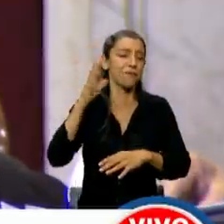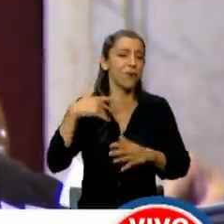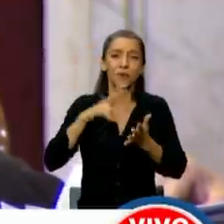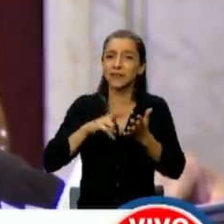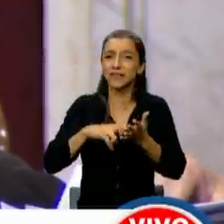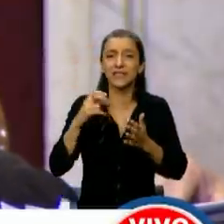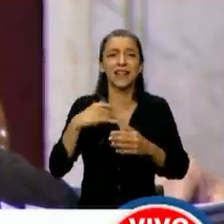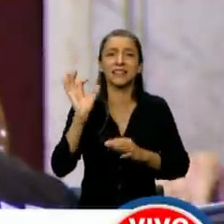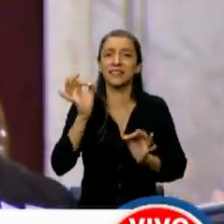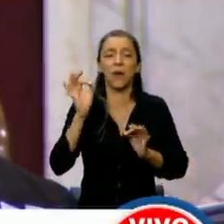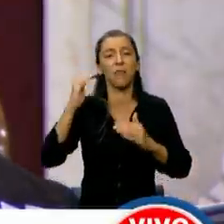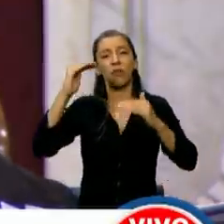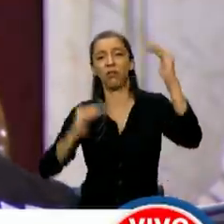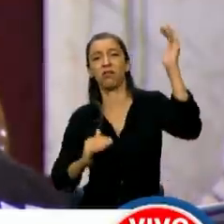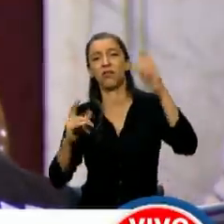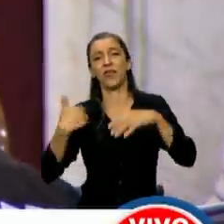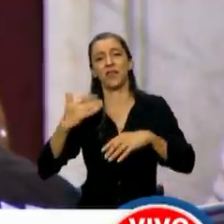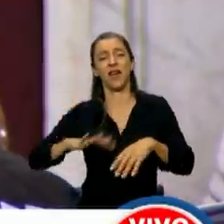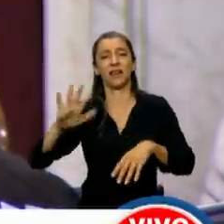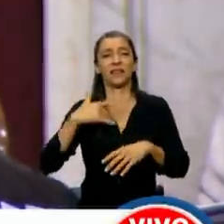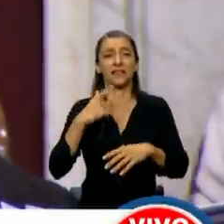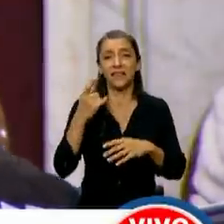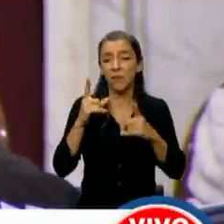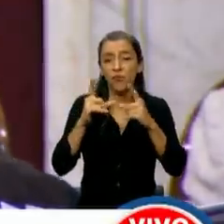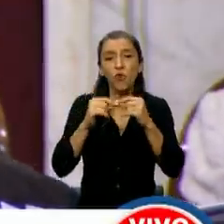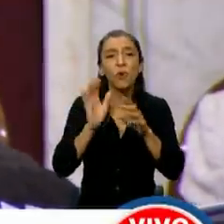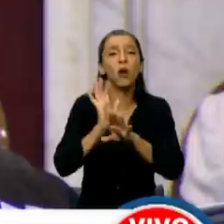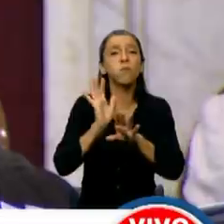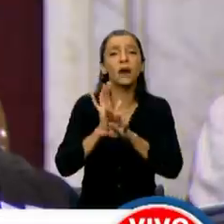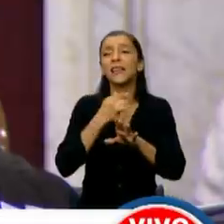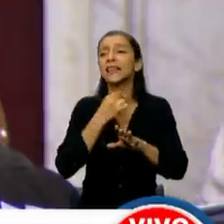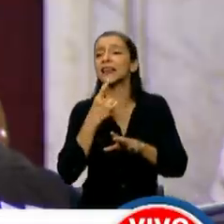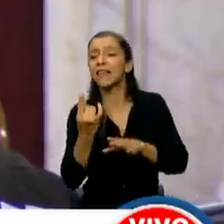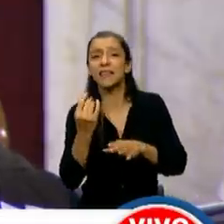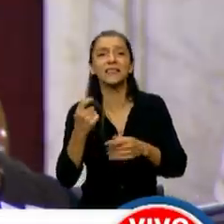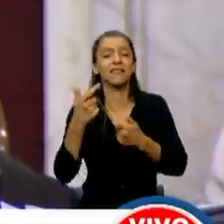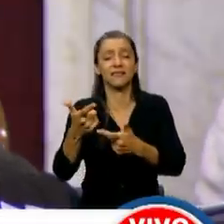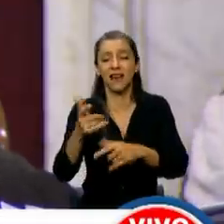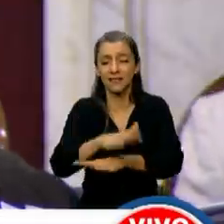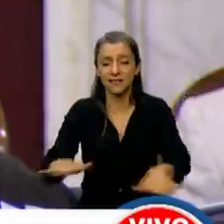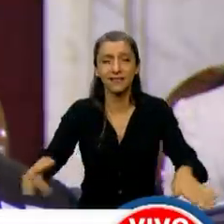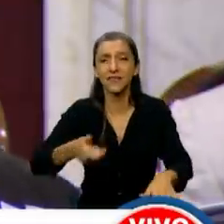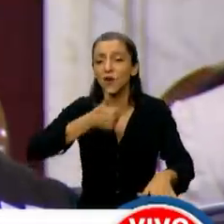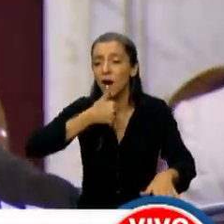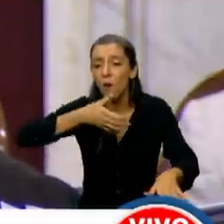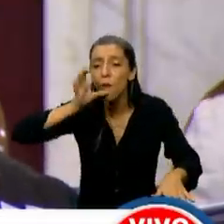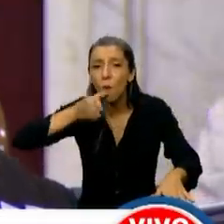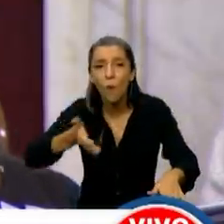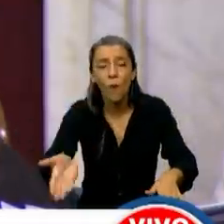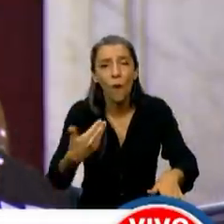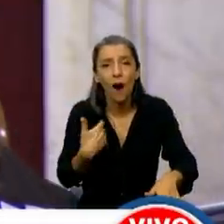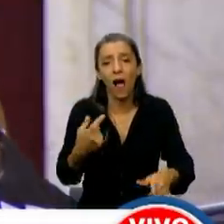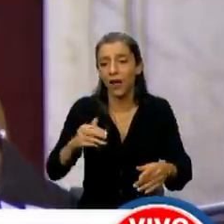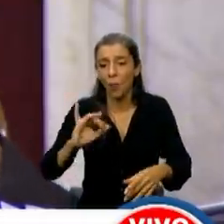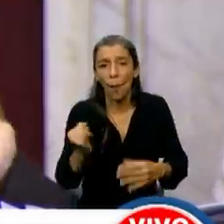números implica un vaso de agua potable para niños que padecen desnutrición implica puestos de trabajo